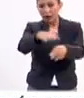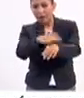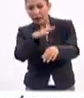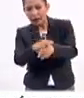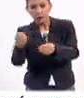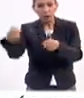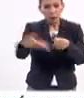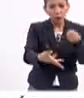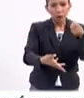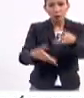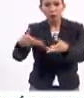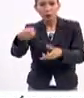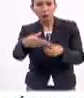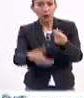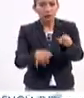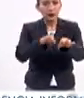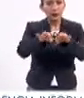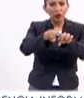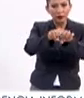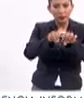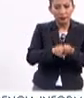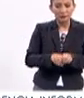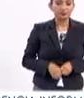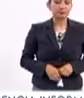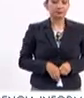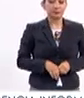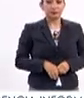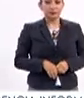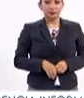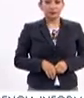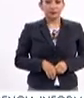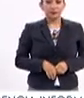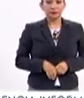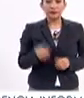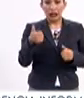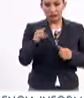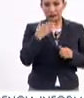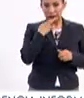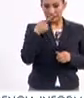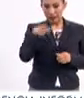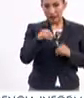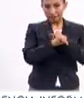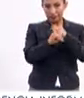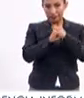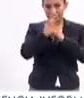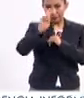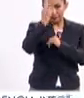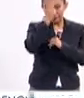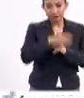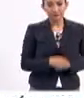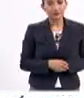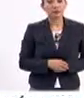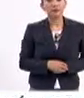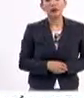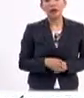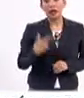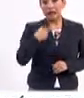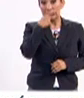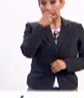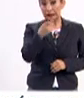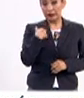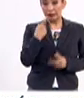califican, retroalimentan entre ellos, trabajan en equipo. Y así es como funciona nuestra universidad. Claro. Quiero decirles que